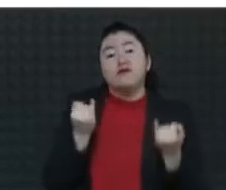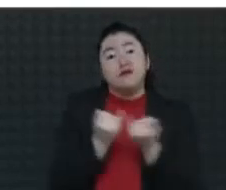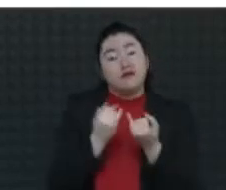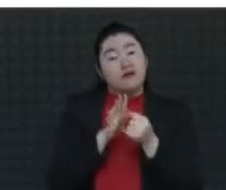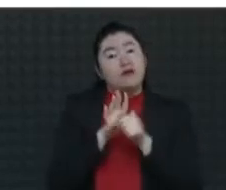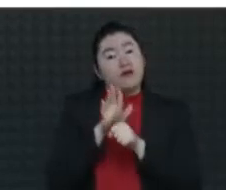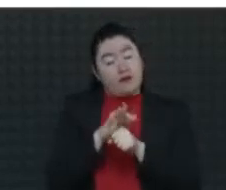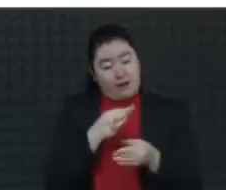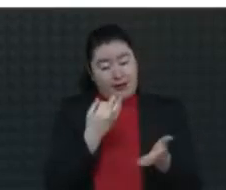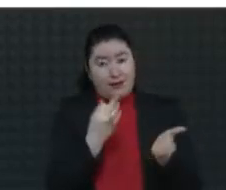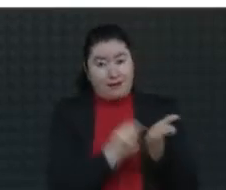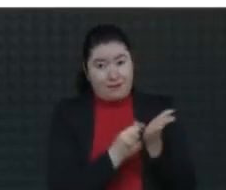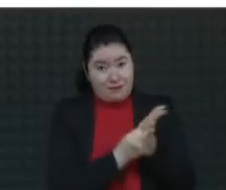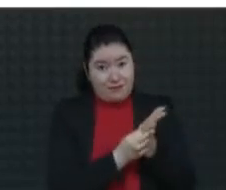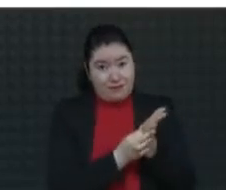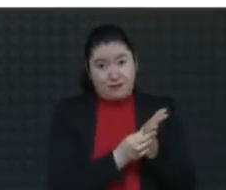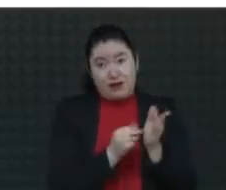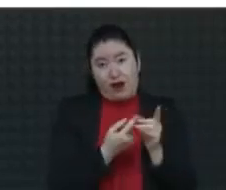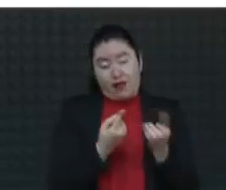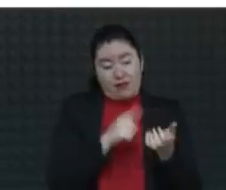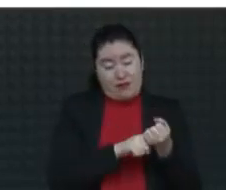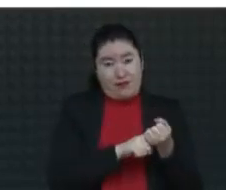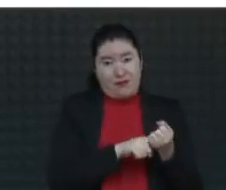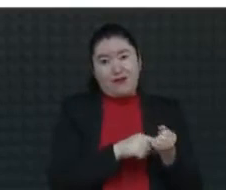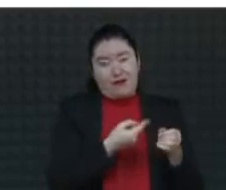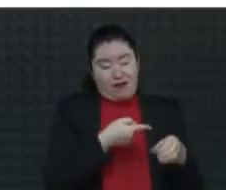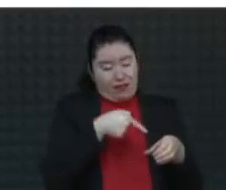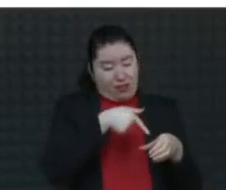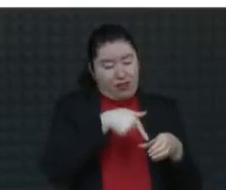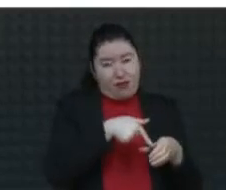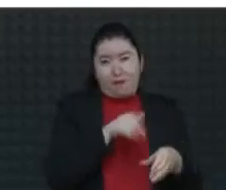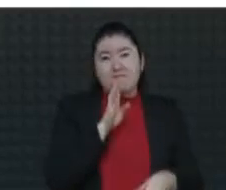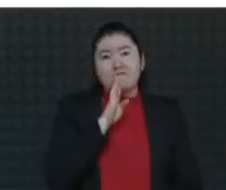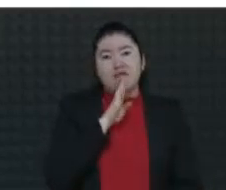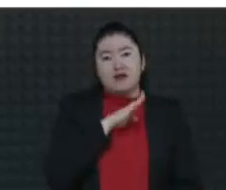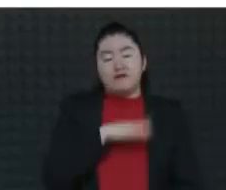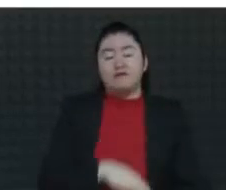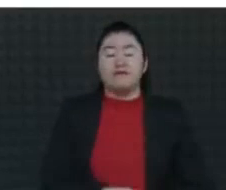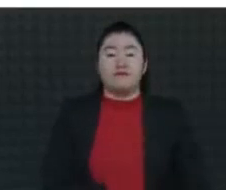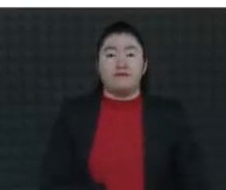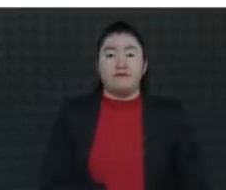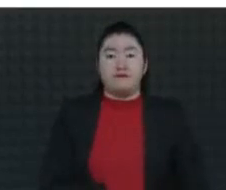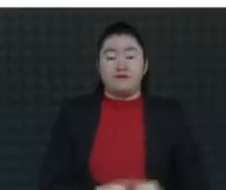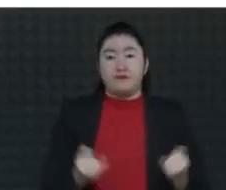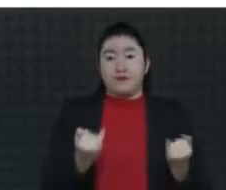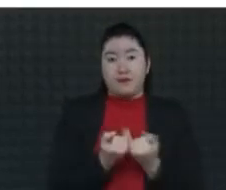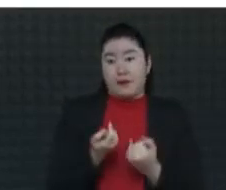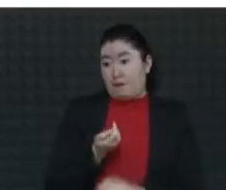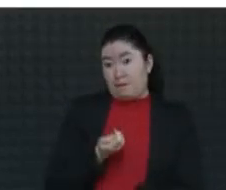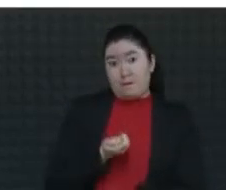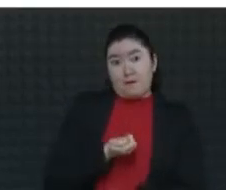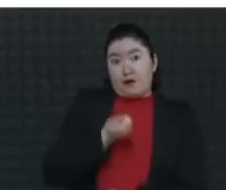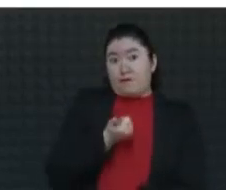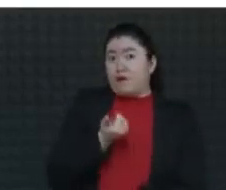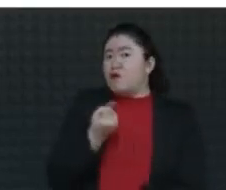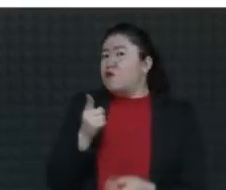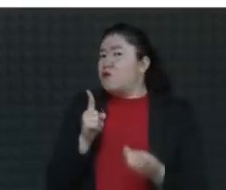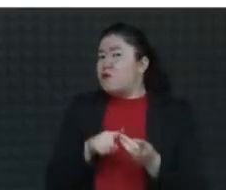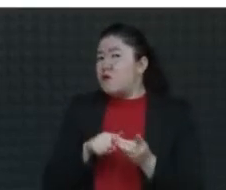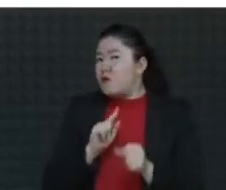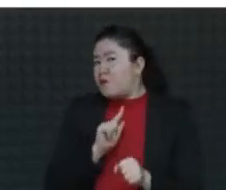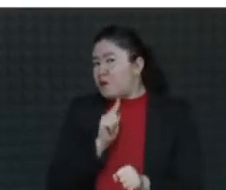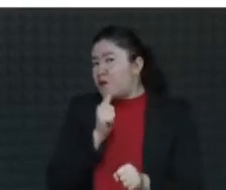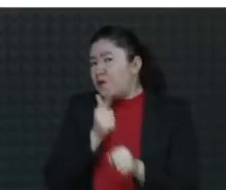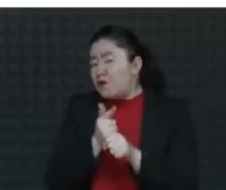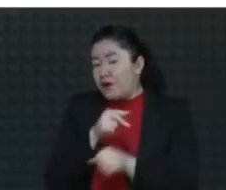acero como material de relleno de la soldadura. La deformación se identificó primero en el reforzamiento longitudinal de la